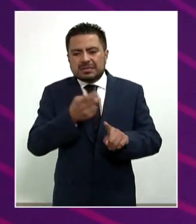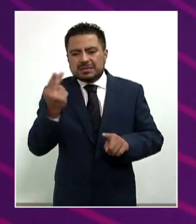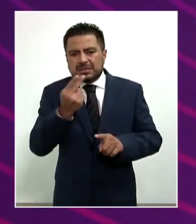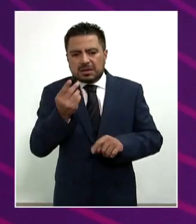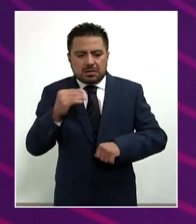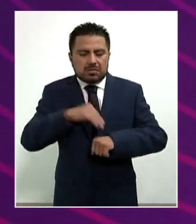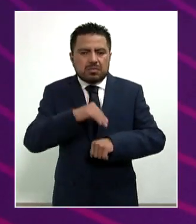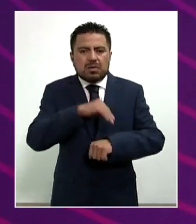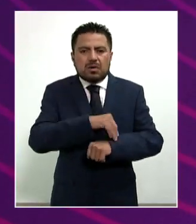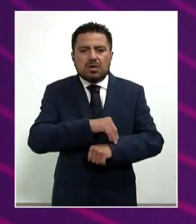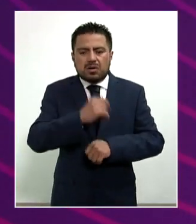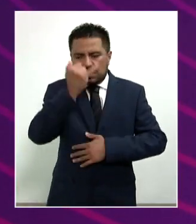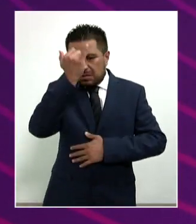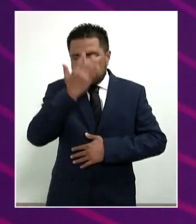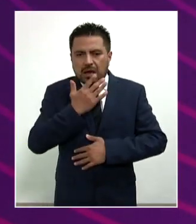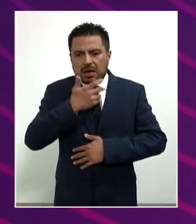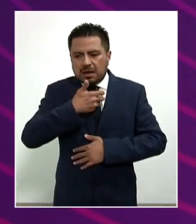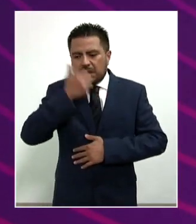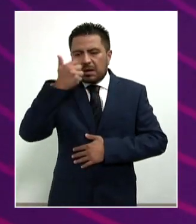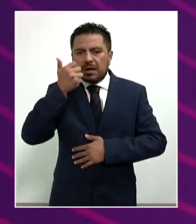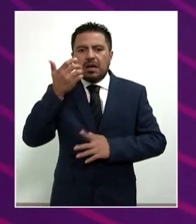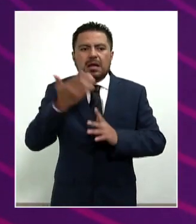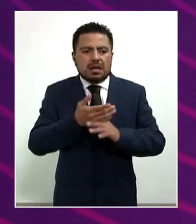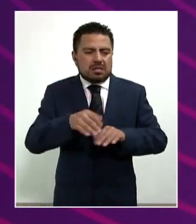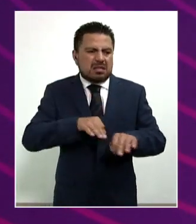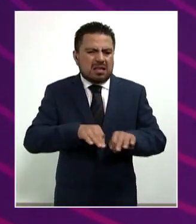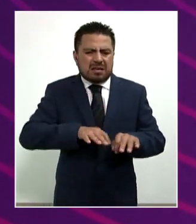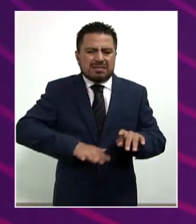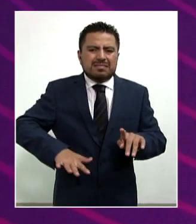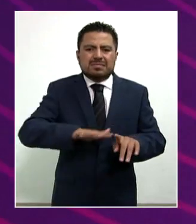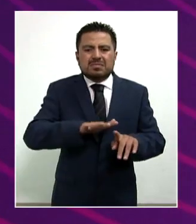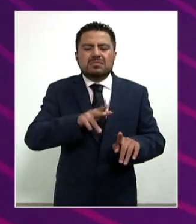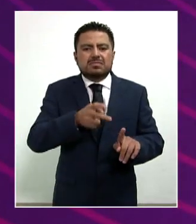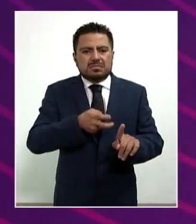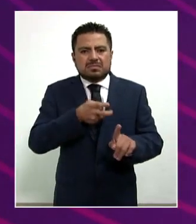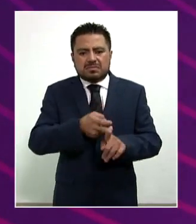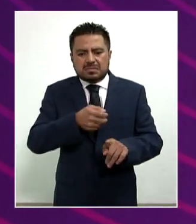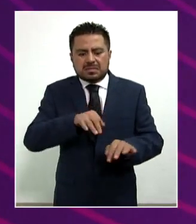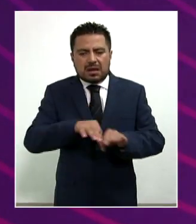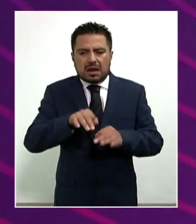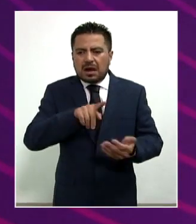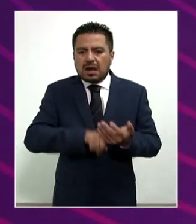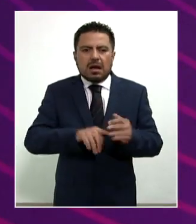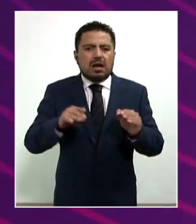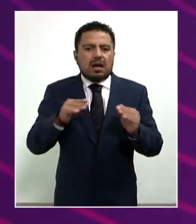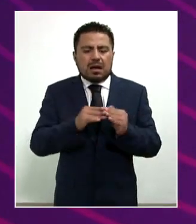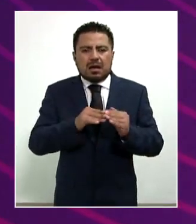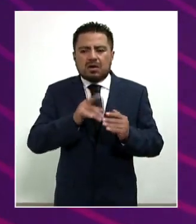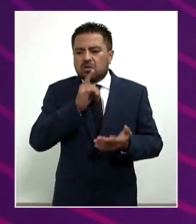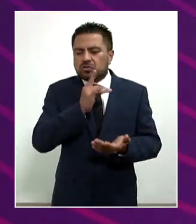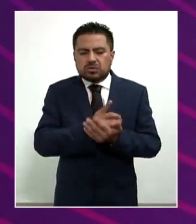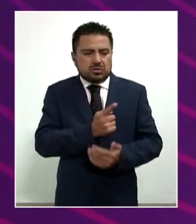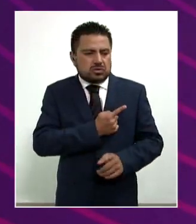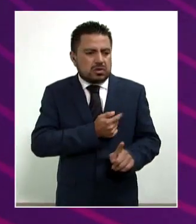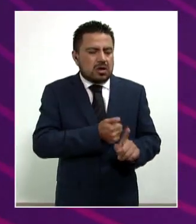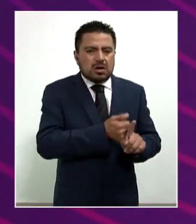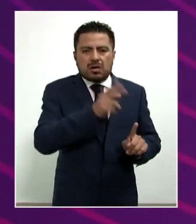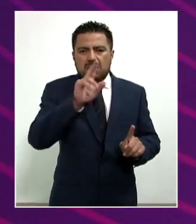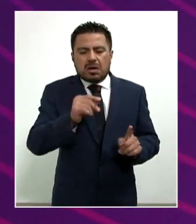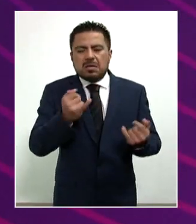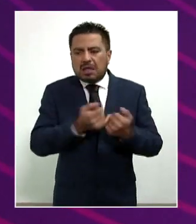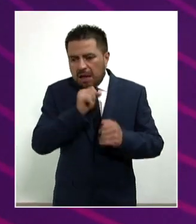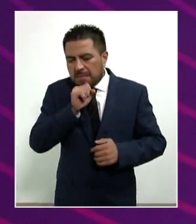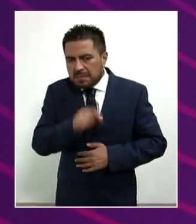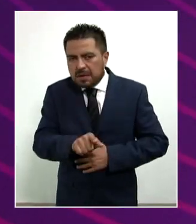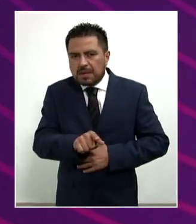a ponerle el rostro de clase trabajadora, rostro, por supuesto, trabajadores del hogar, pero no solo, porque, sí, claro,